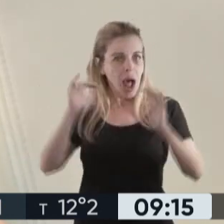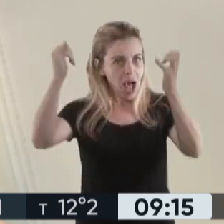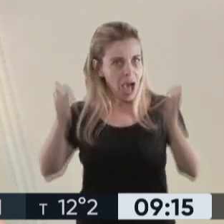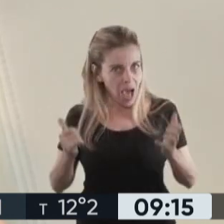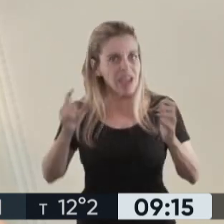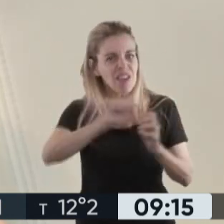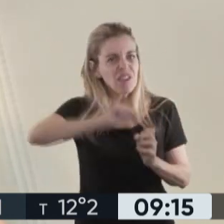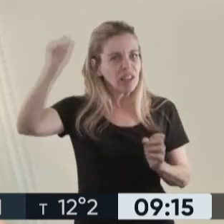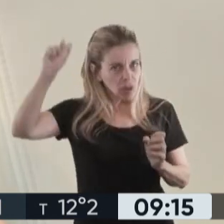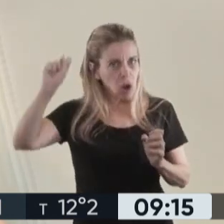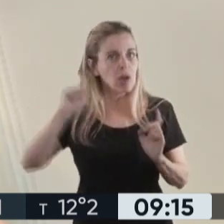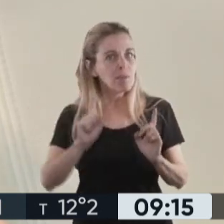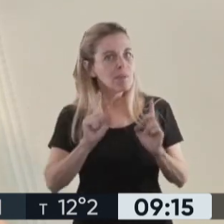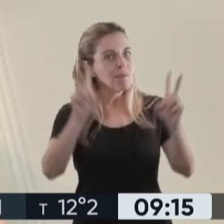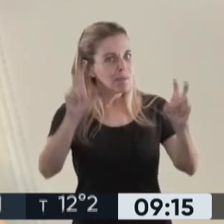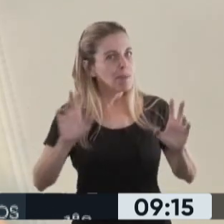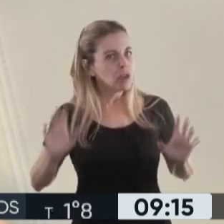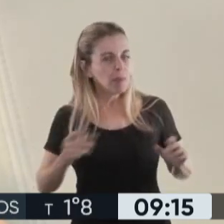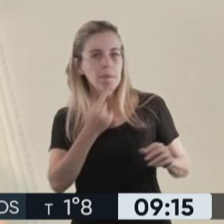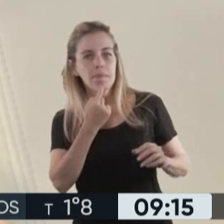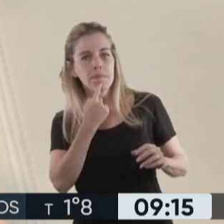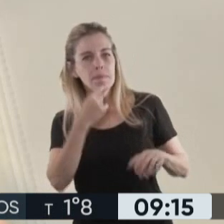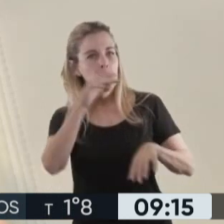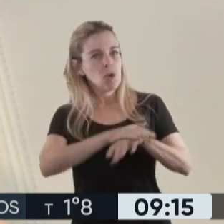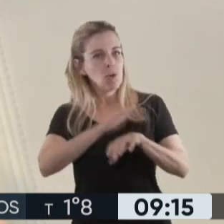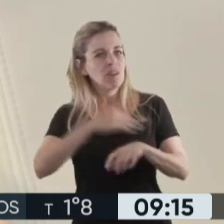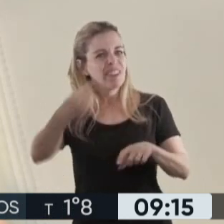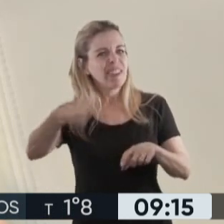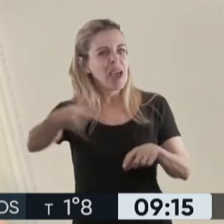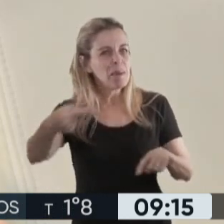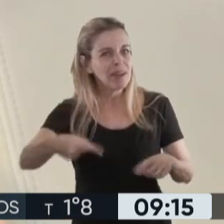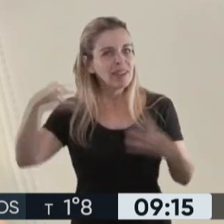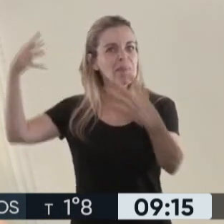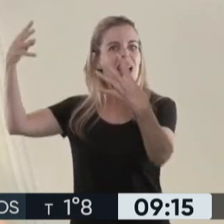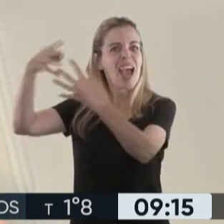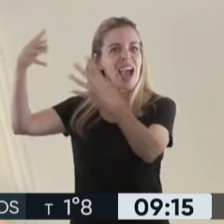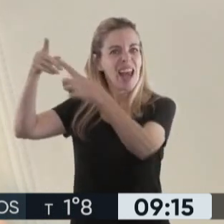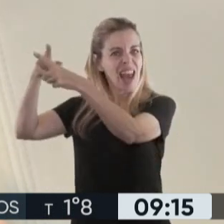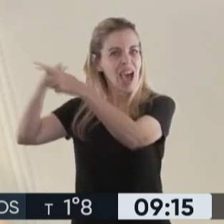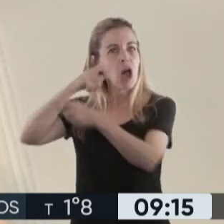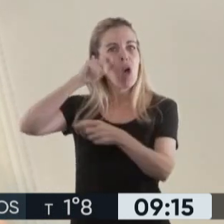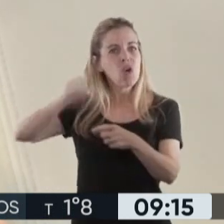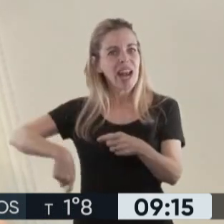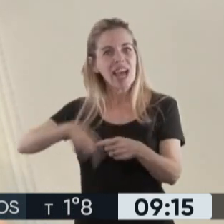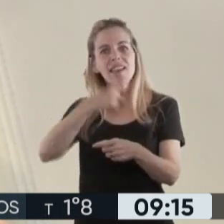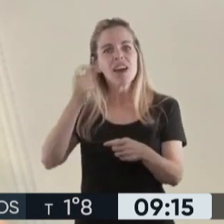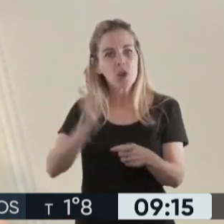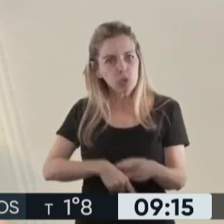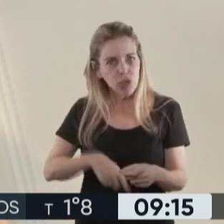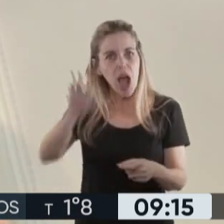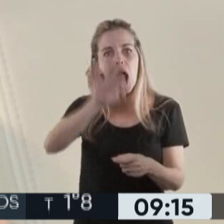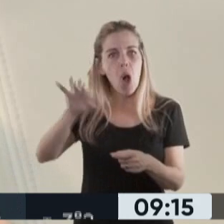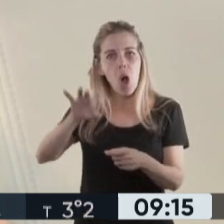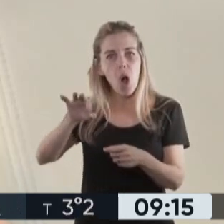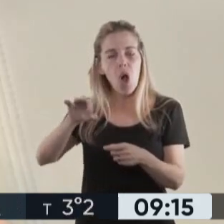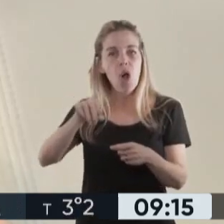Insisto con este tema. ¿La culpa la tiene toda la guerra de Ucrania y Rusia o el gobierno se equivocó en la política económica